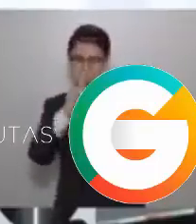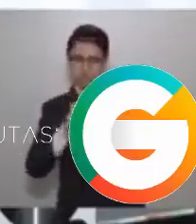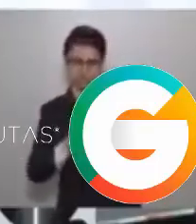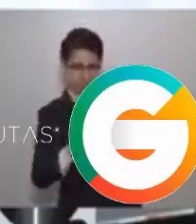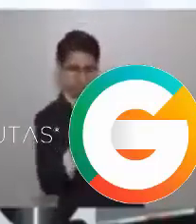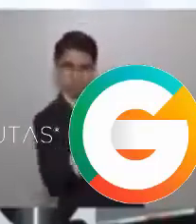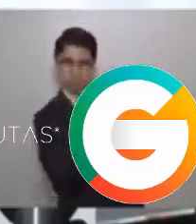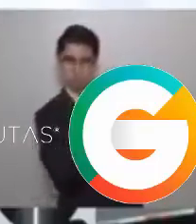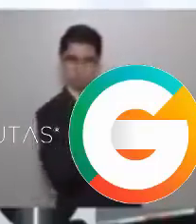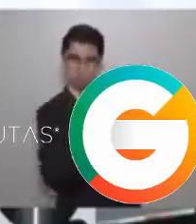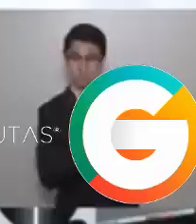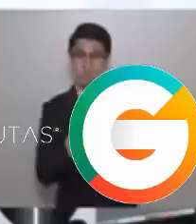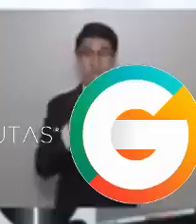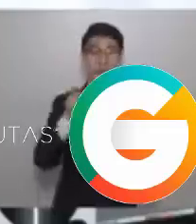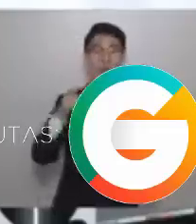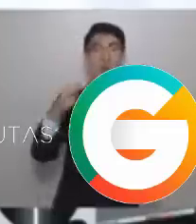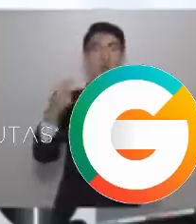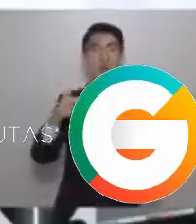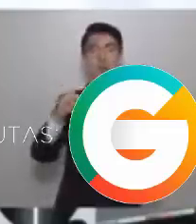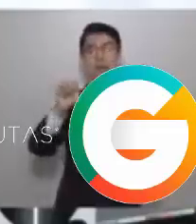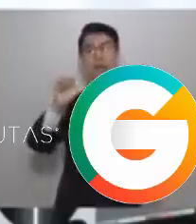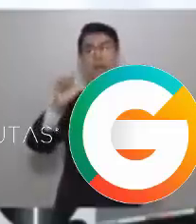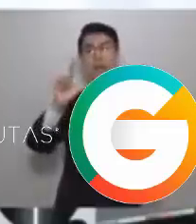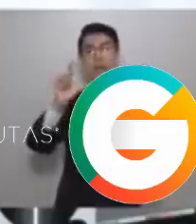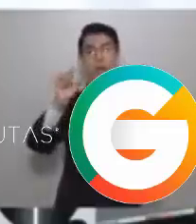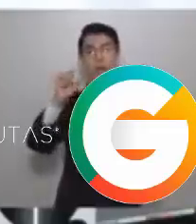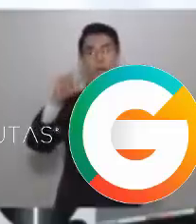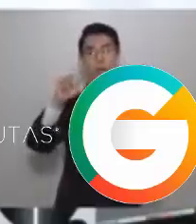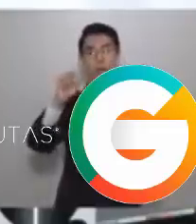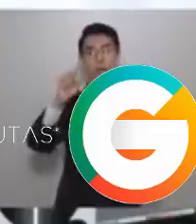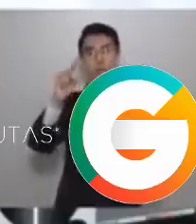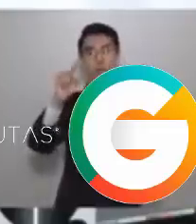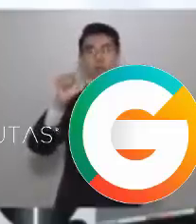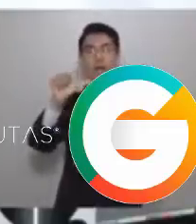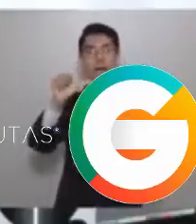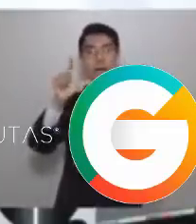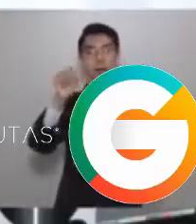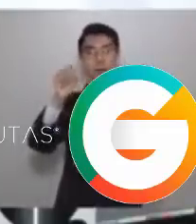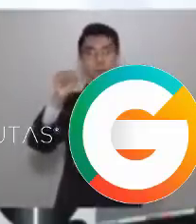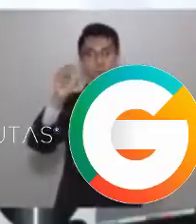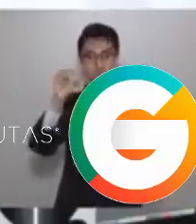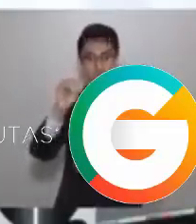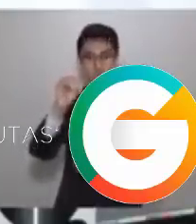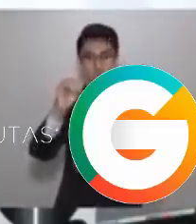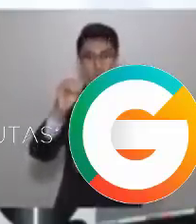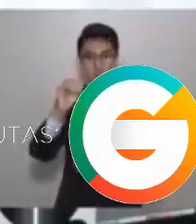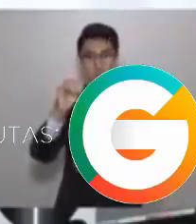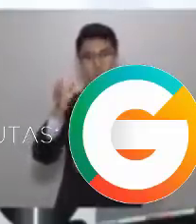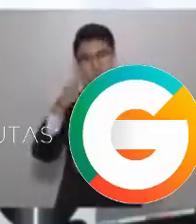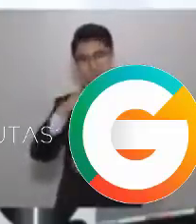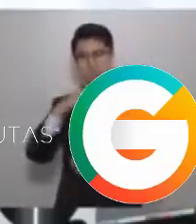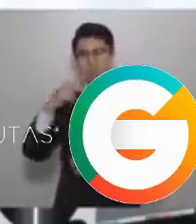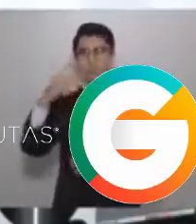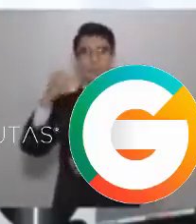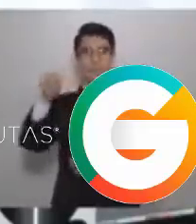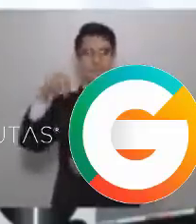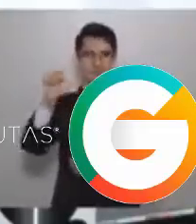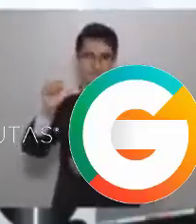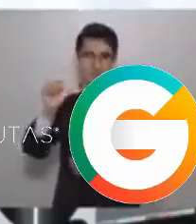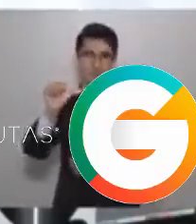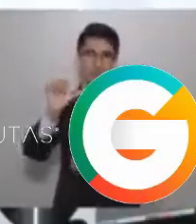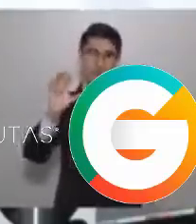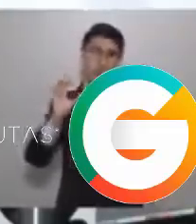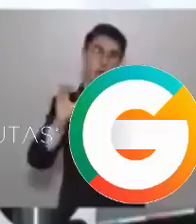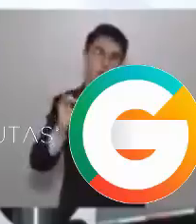de Alonso Arámbula Piña, cuyo apodo fue el Sonris o el Loncho, por el